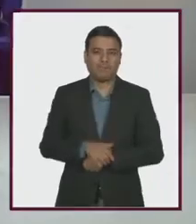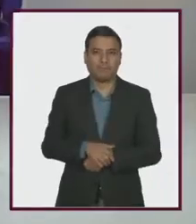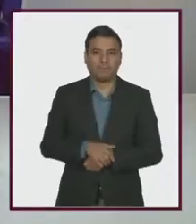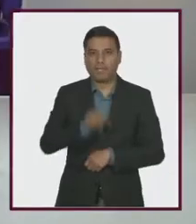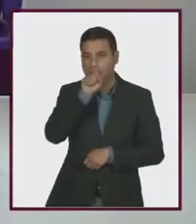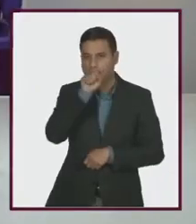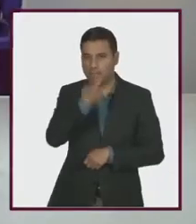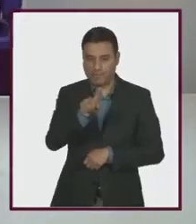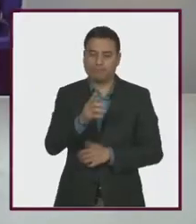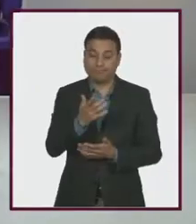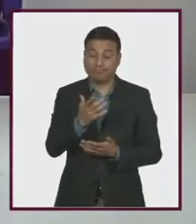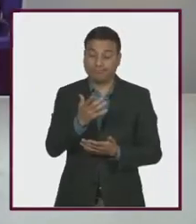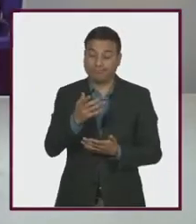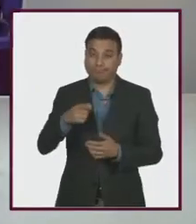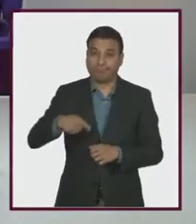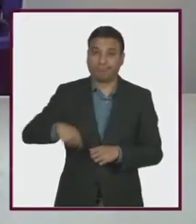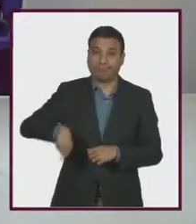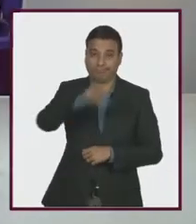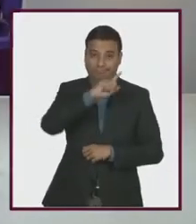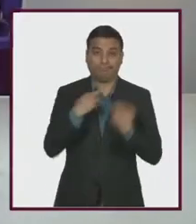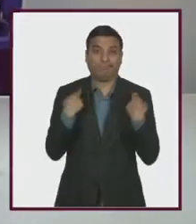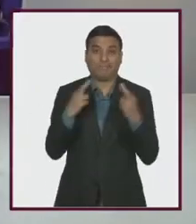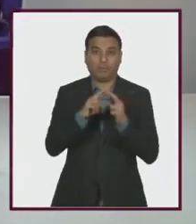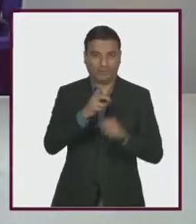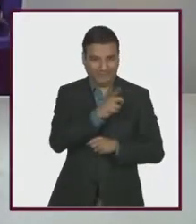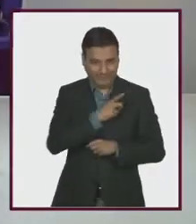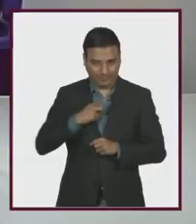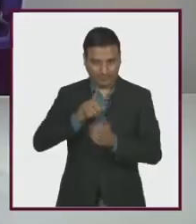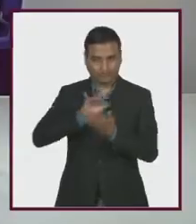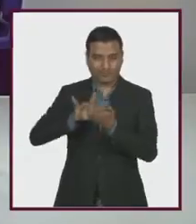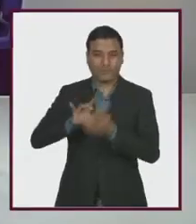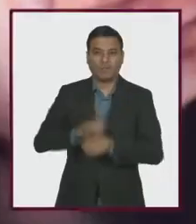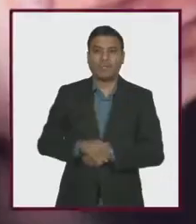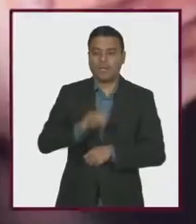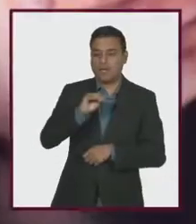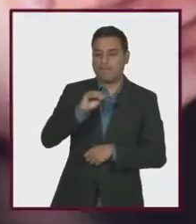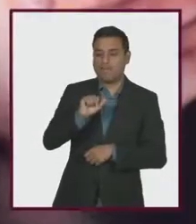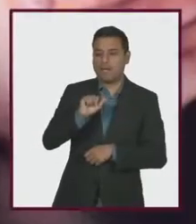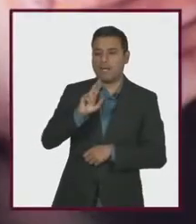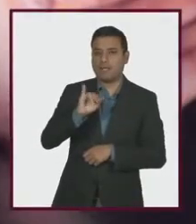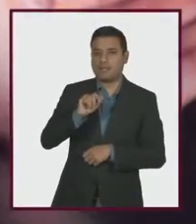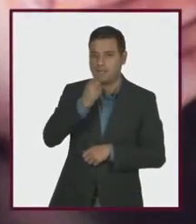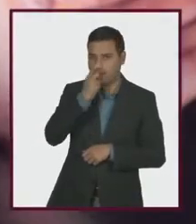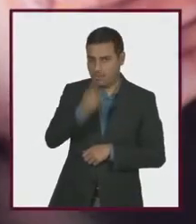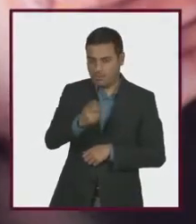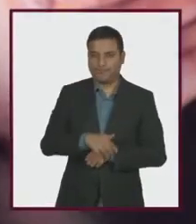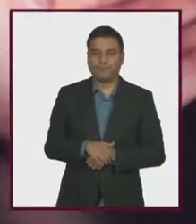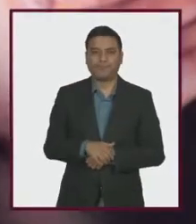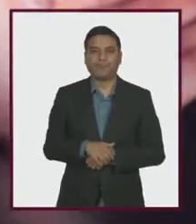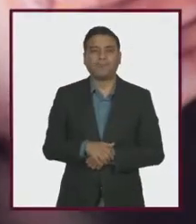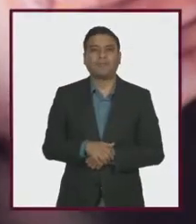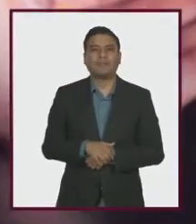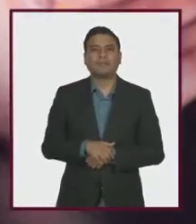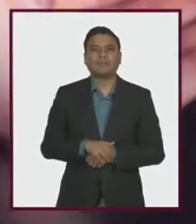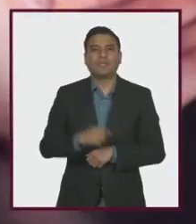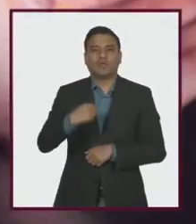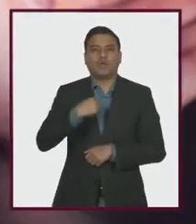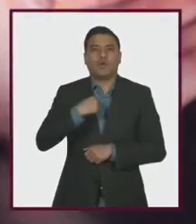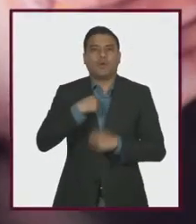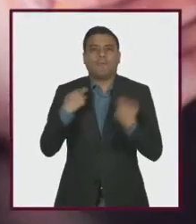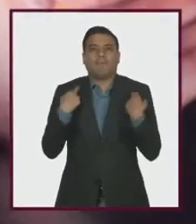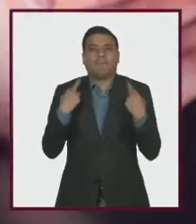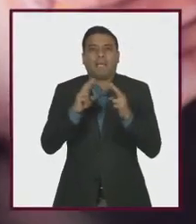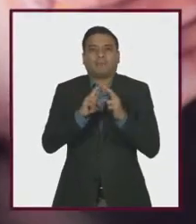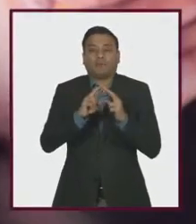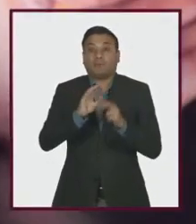¿verdad? En ese núcleo estamos inmersos. Marita Juarecita, ¿cómo proceder para que docentes que tienen alguna